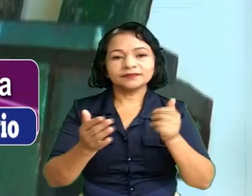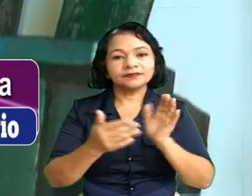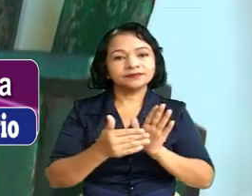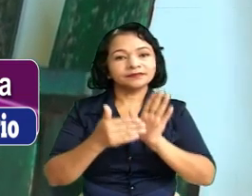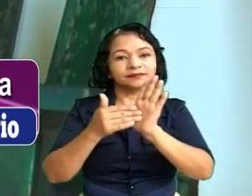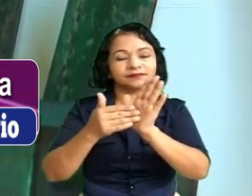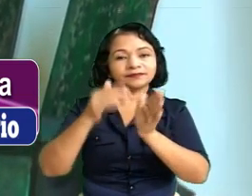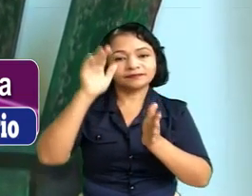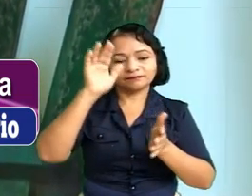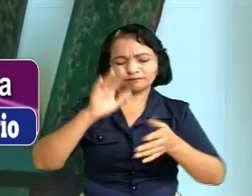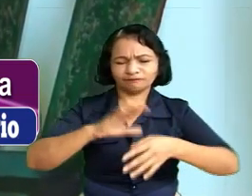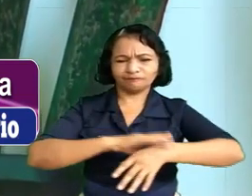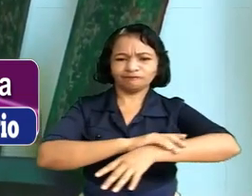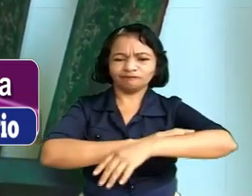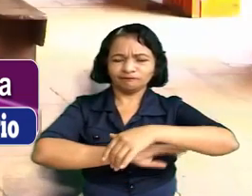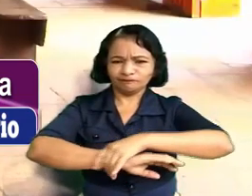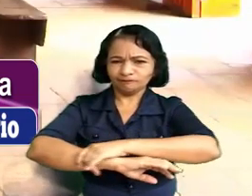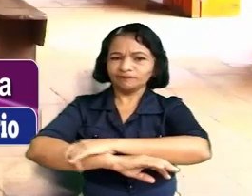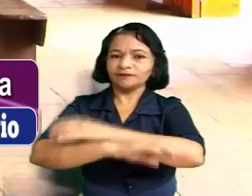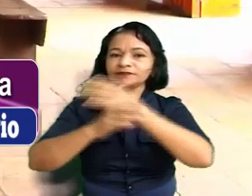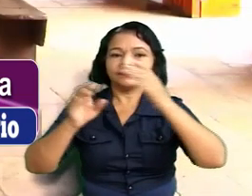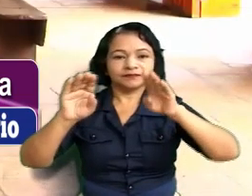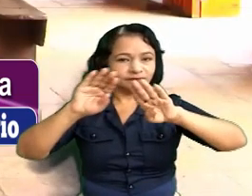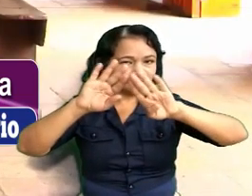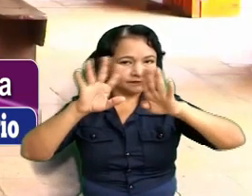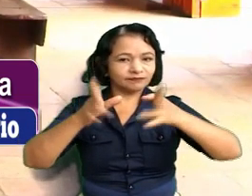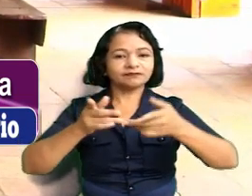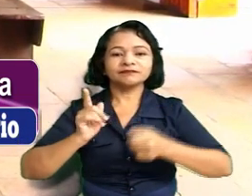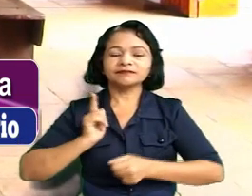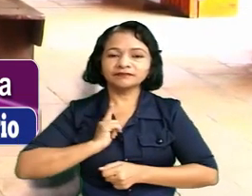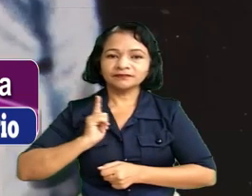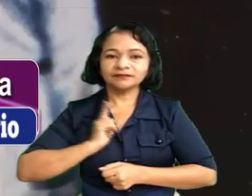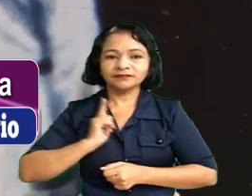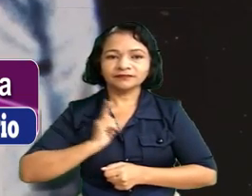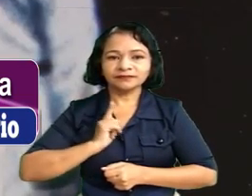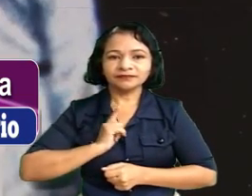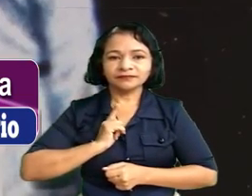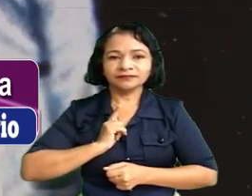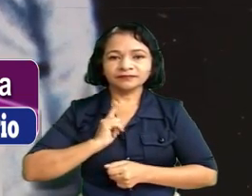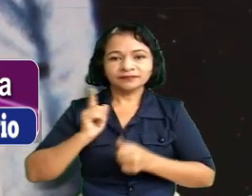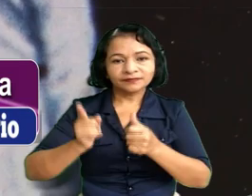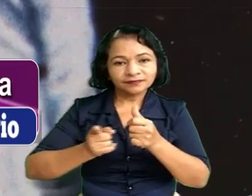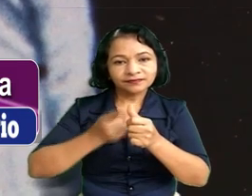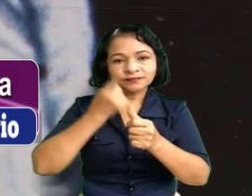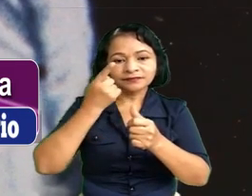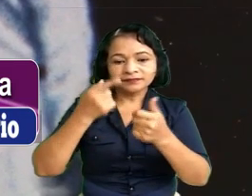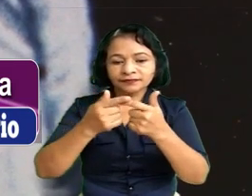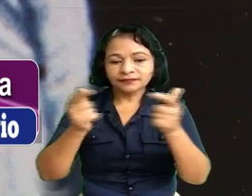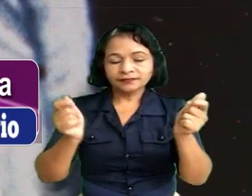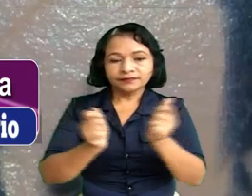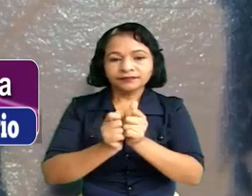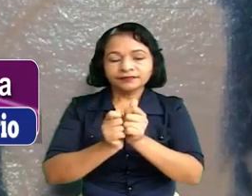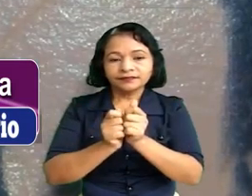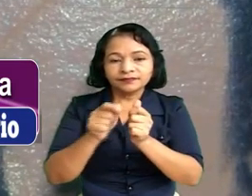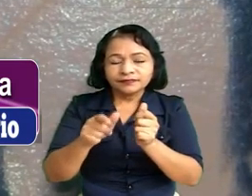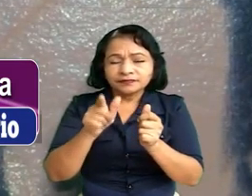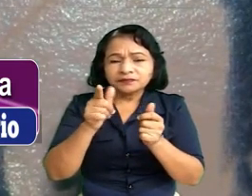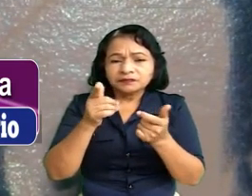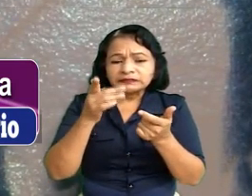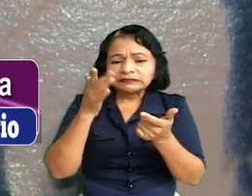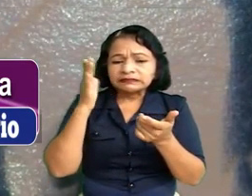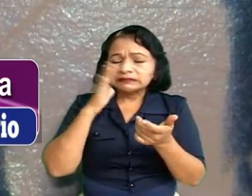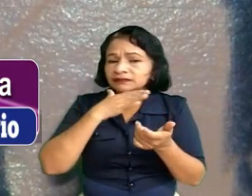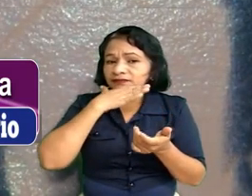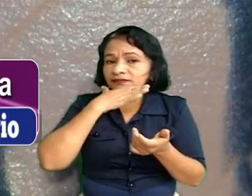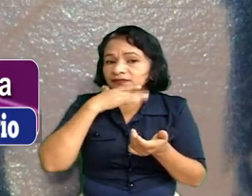el espíritu valiente y la disposición que ella tenía. O sea, organizar una primer cooperativa en una zona inhóspita, olvidada.